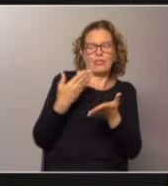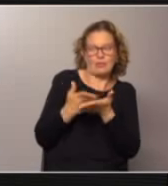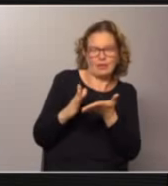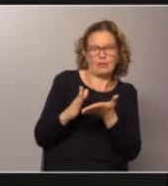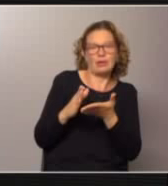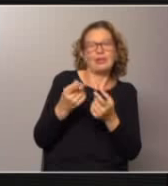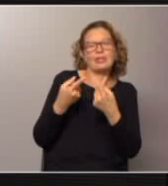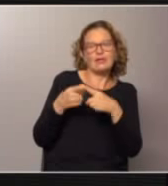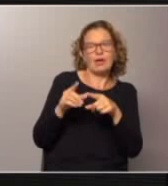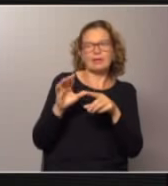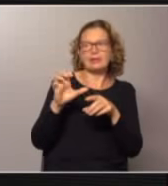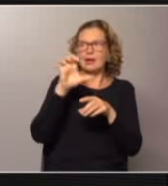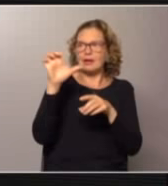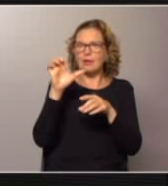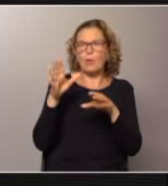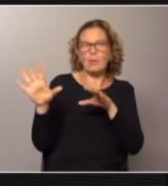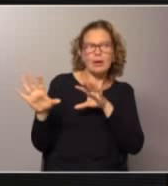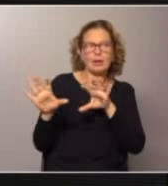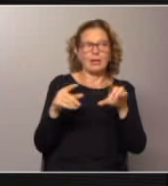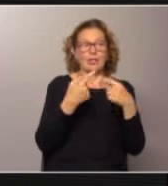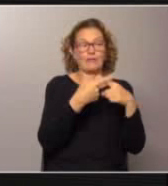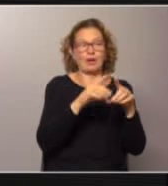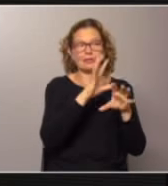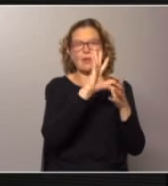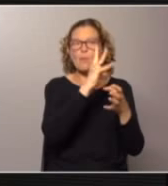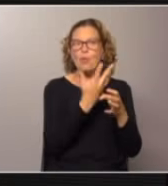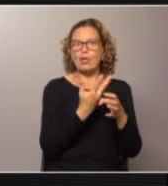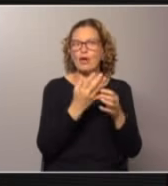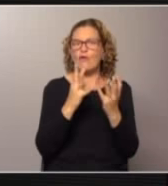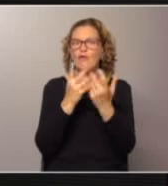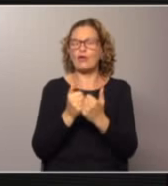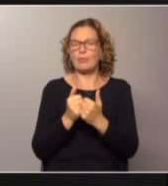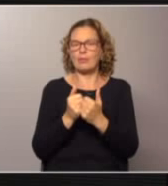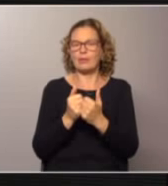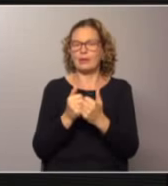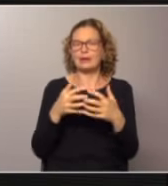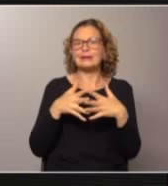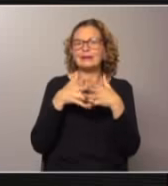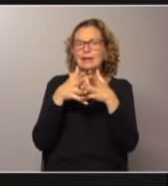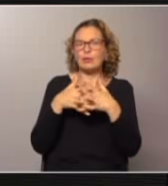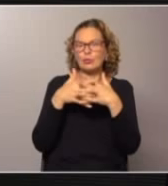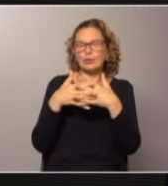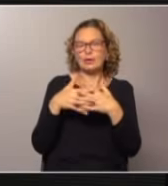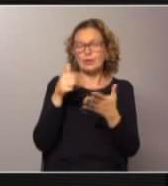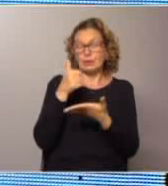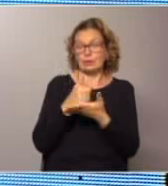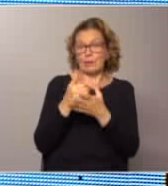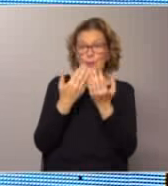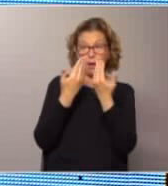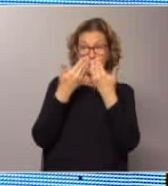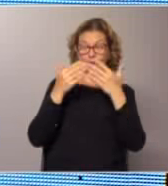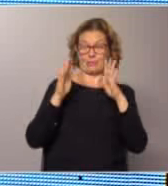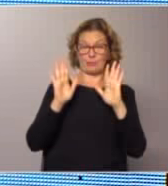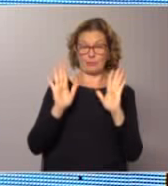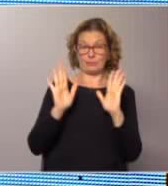norteamericano el europeo el de la convención americana etcétera y en eeuu está la estaba la concepción más amplia que